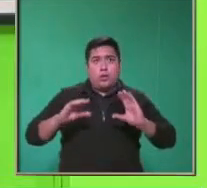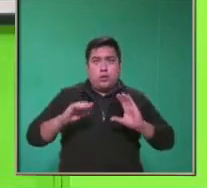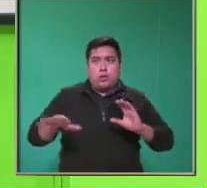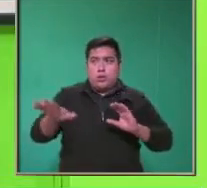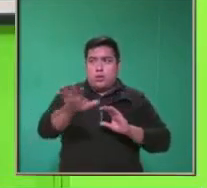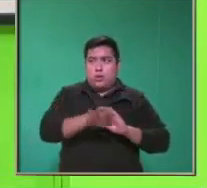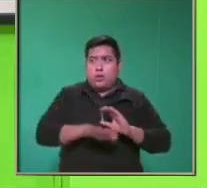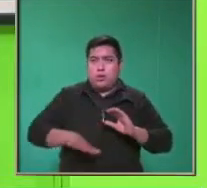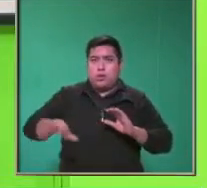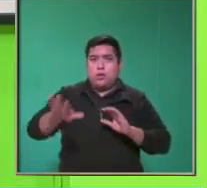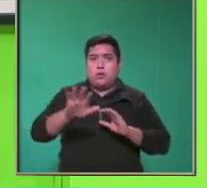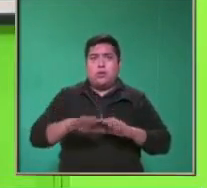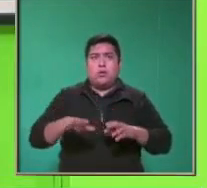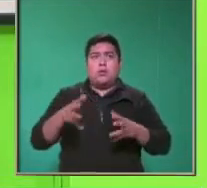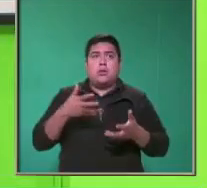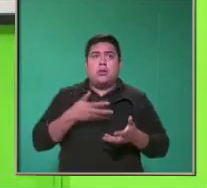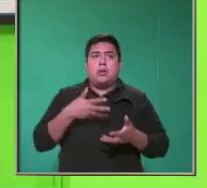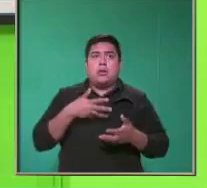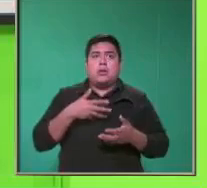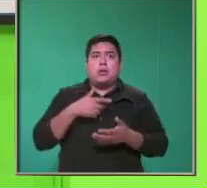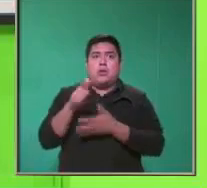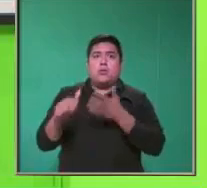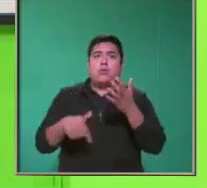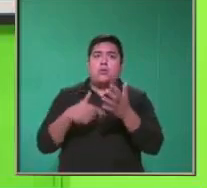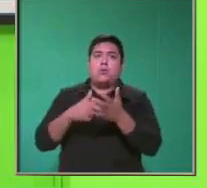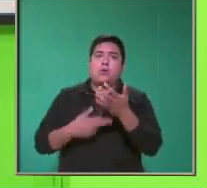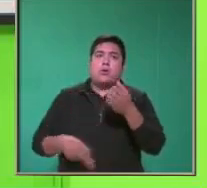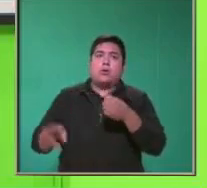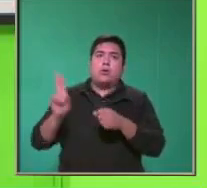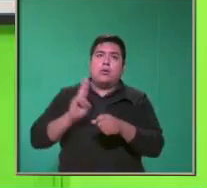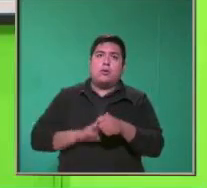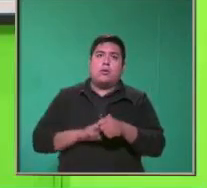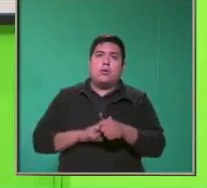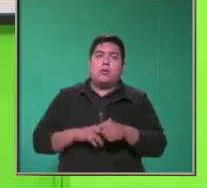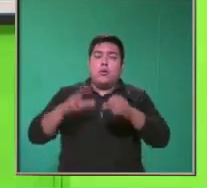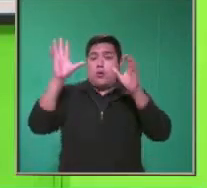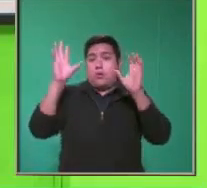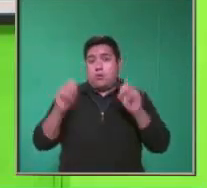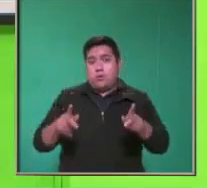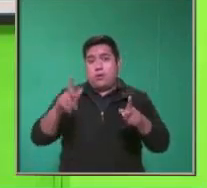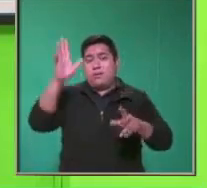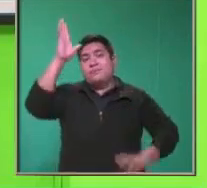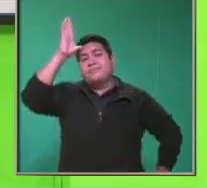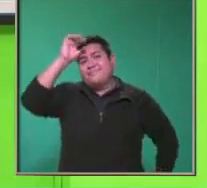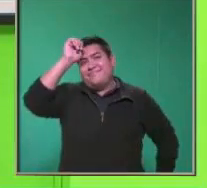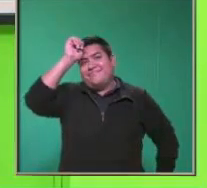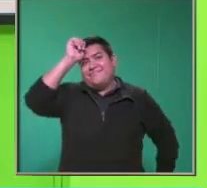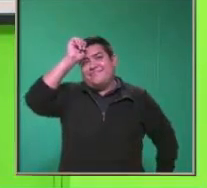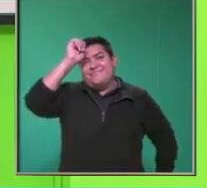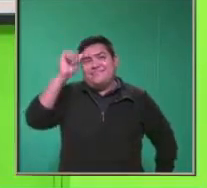tener hacia los ecosistemas o hacia el medio ambiente. ¿De acuerdo? Llevamos ya